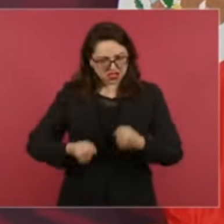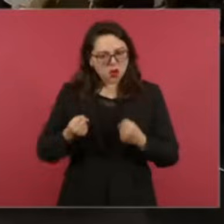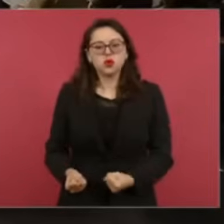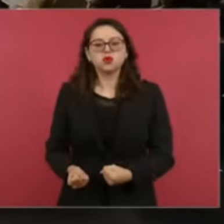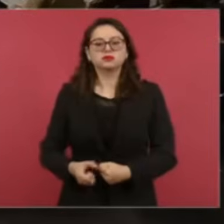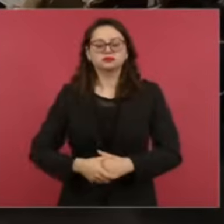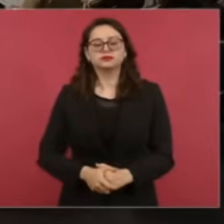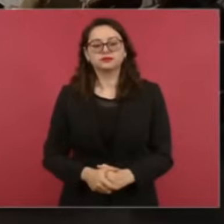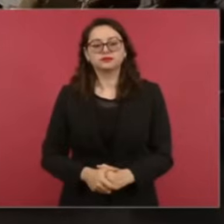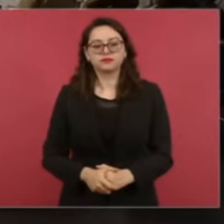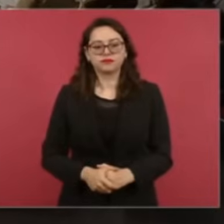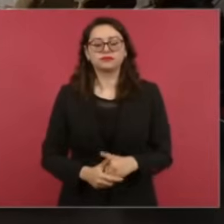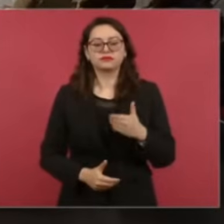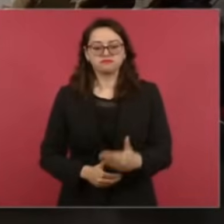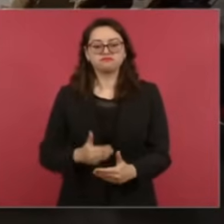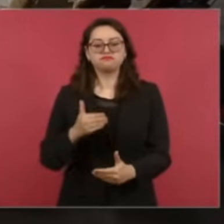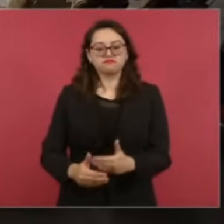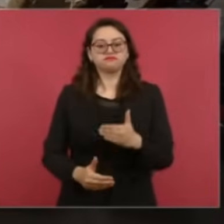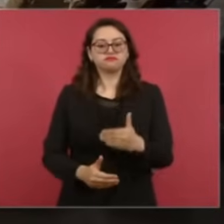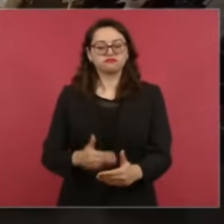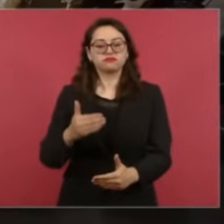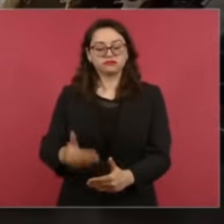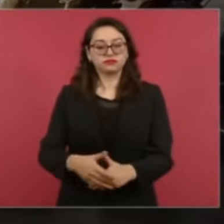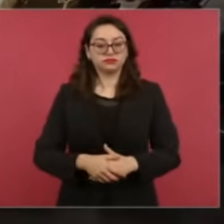Y vamos a cumplir. ¿Cómo